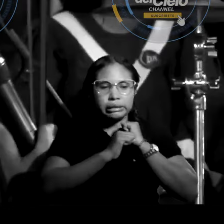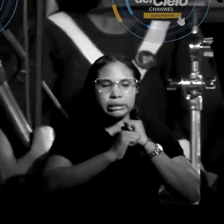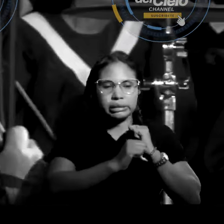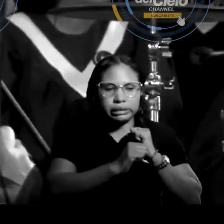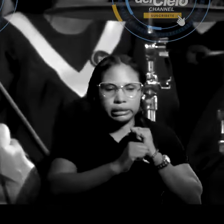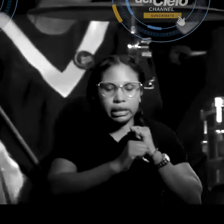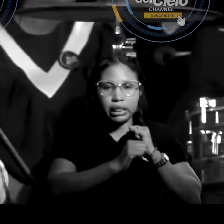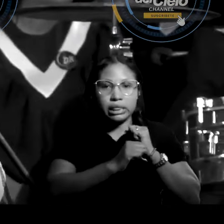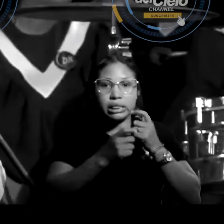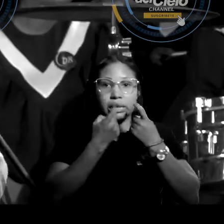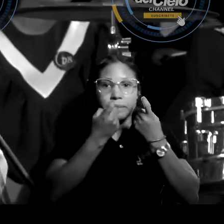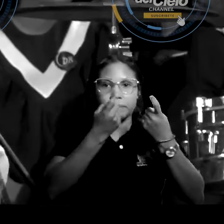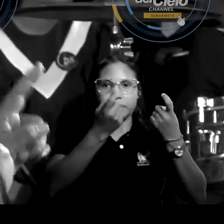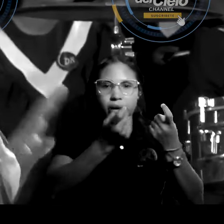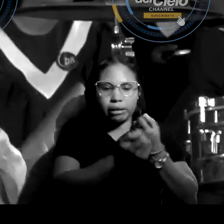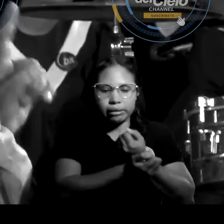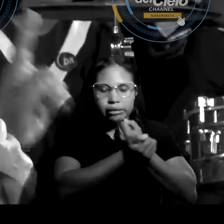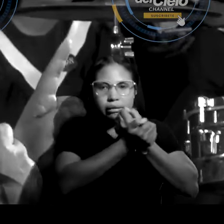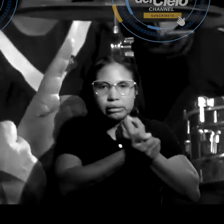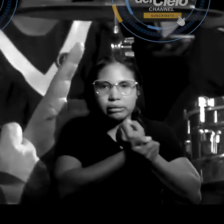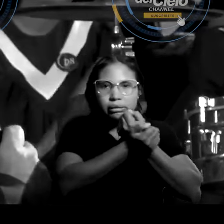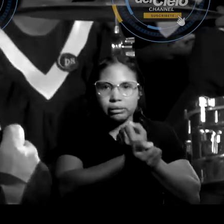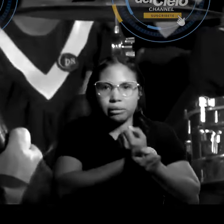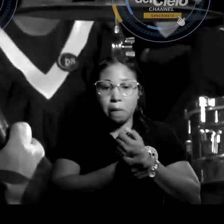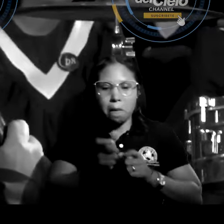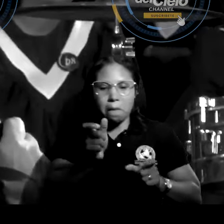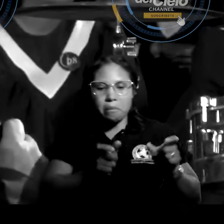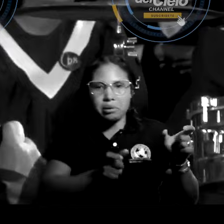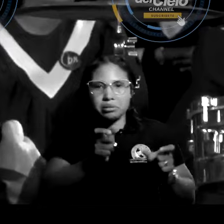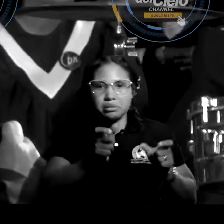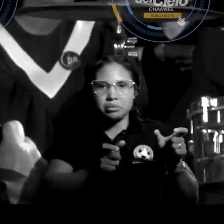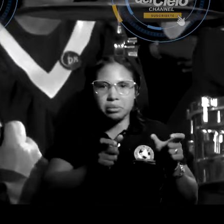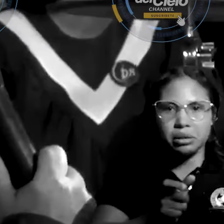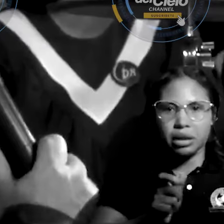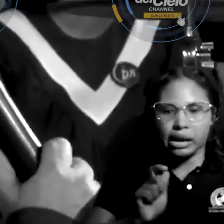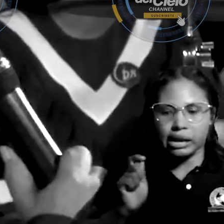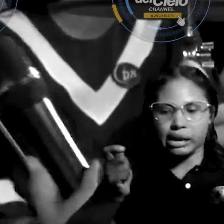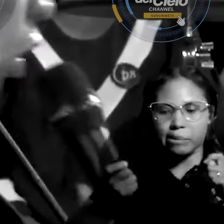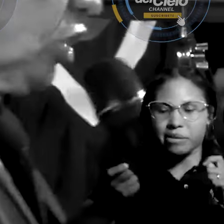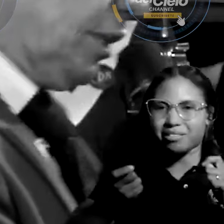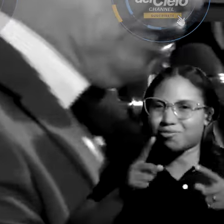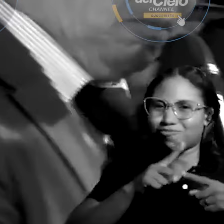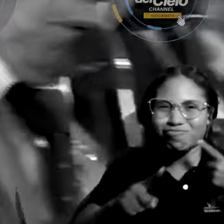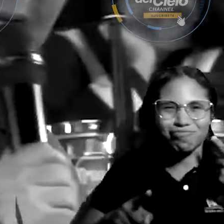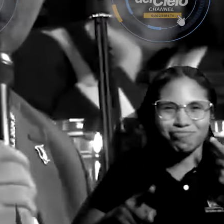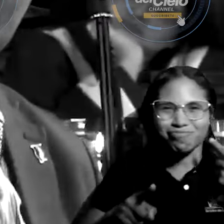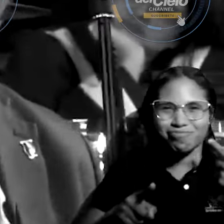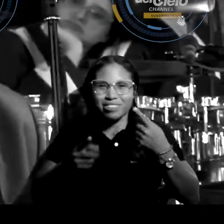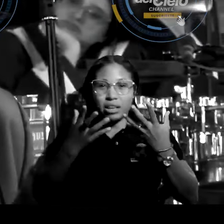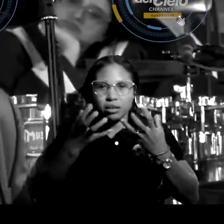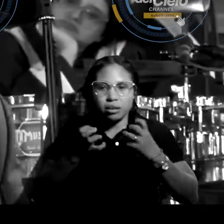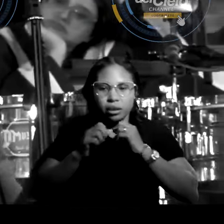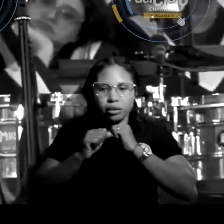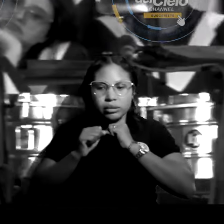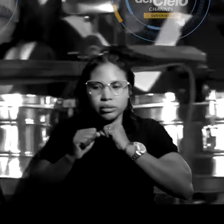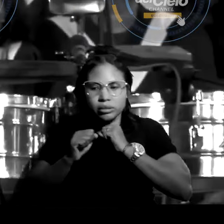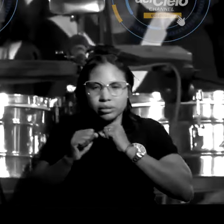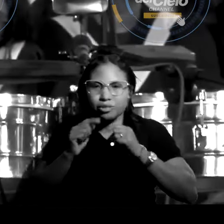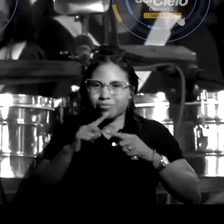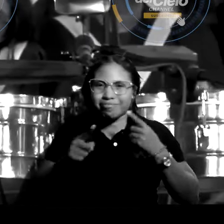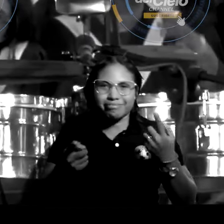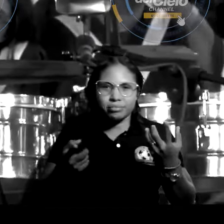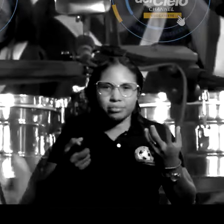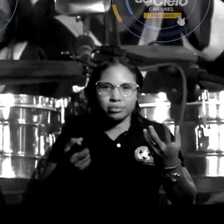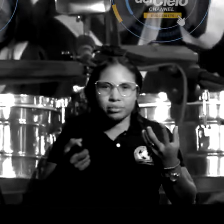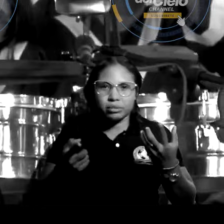Eso dice la Biblia. Por eso hay personas que quieren cambiar y no pueden. Quieren dejar cosas y no pueden. Hay una